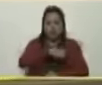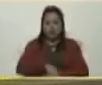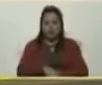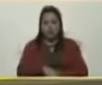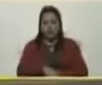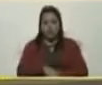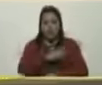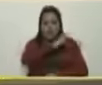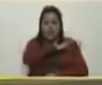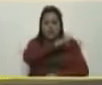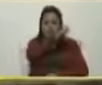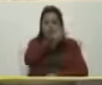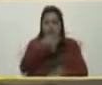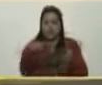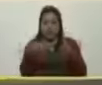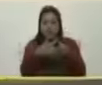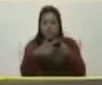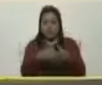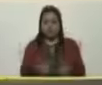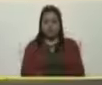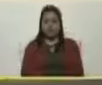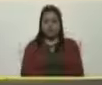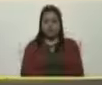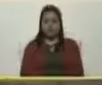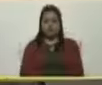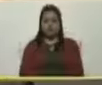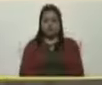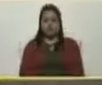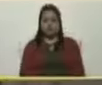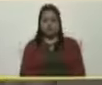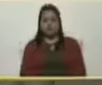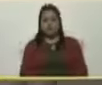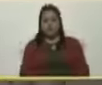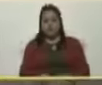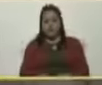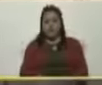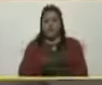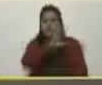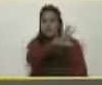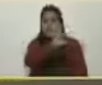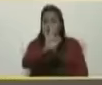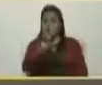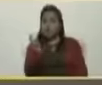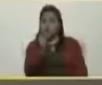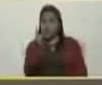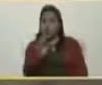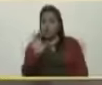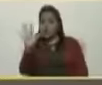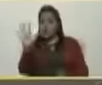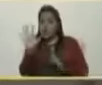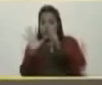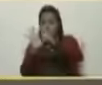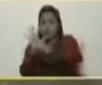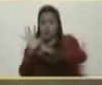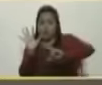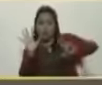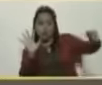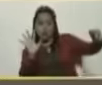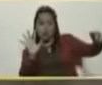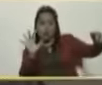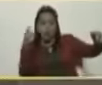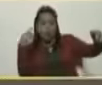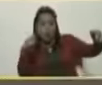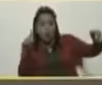directores y jefes de unidades. Y de 53, solo 5 decidieron irse y los demás